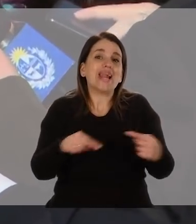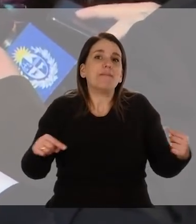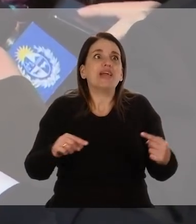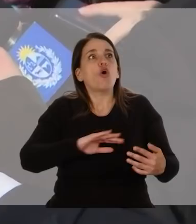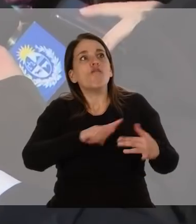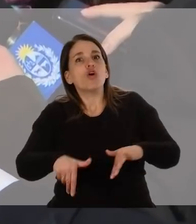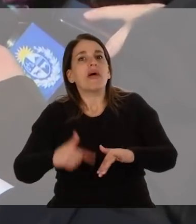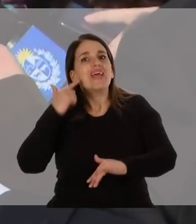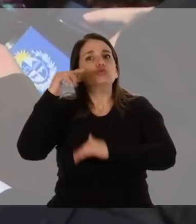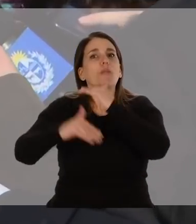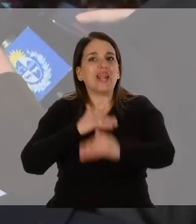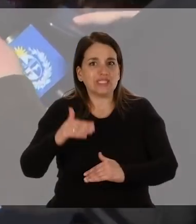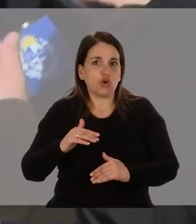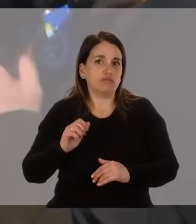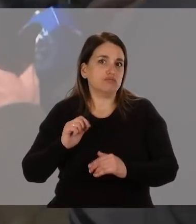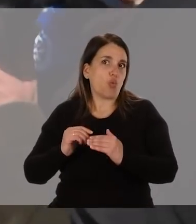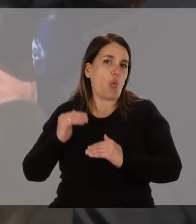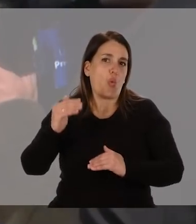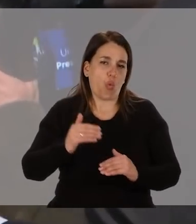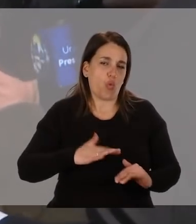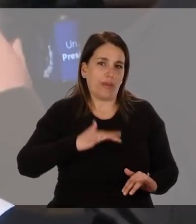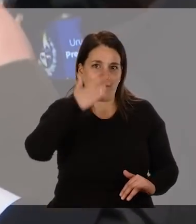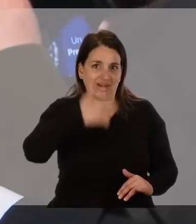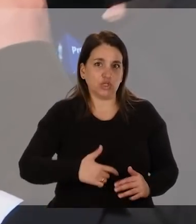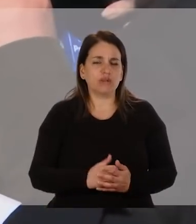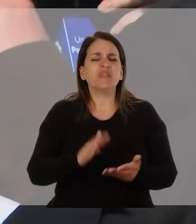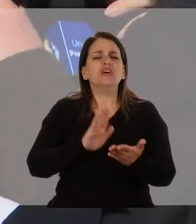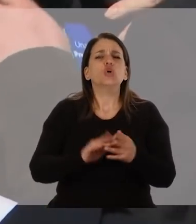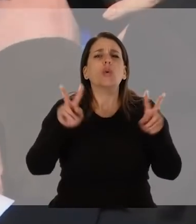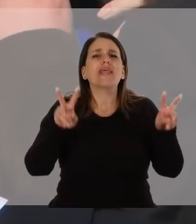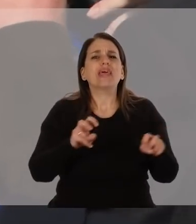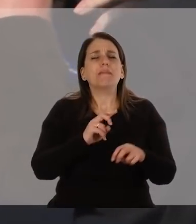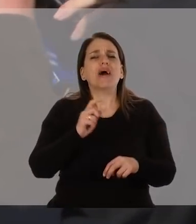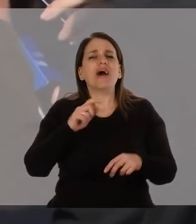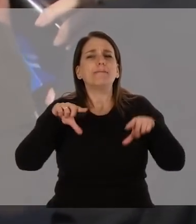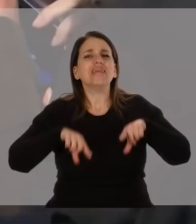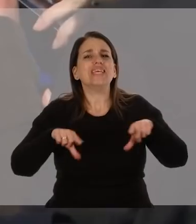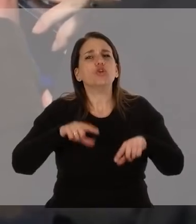un elemento superador en la vida de los chiquilines. Presidente, con respecto al tema Cardoso,